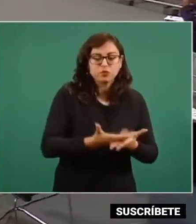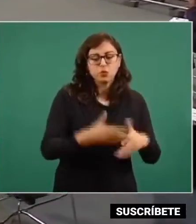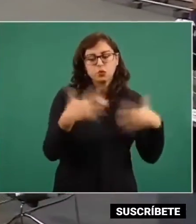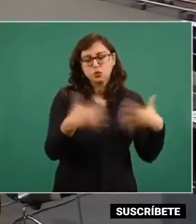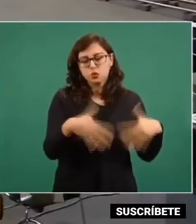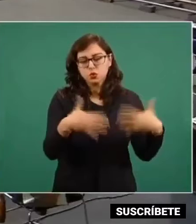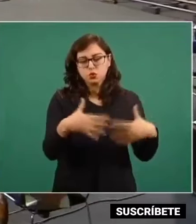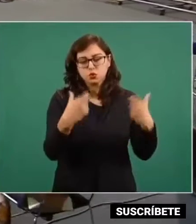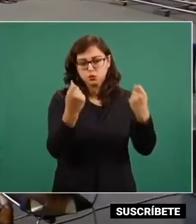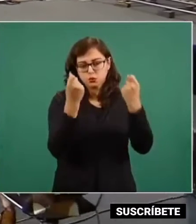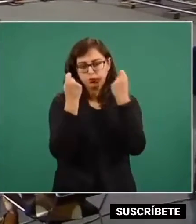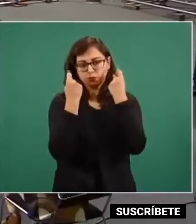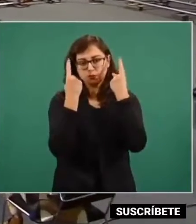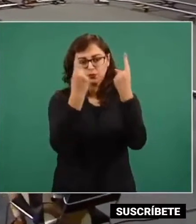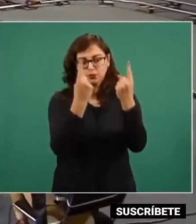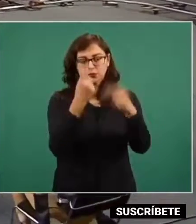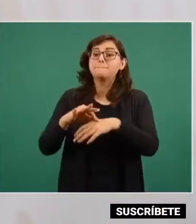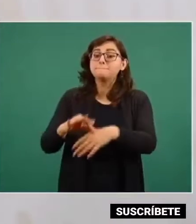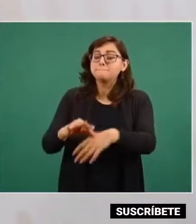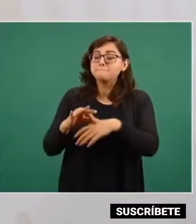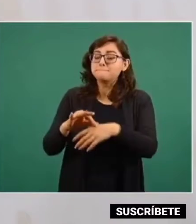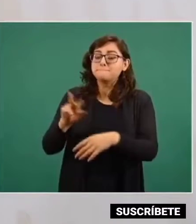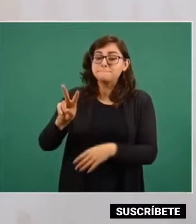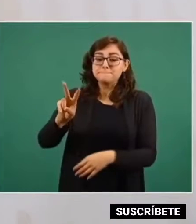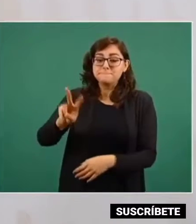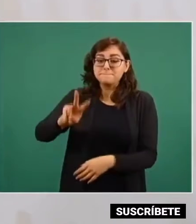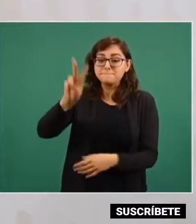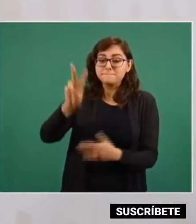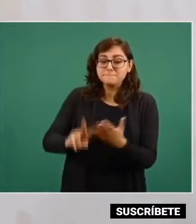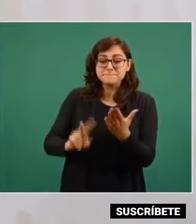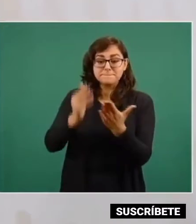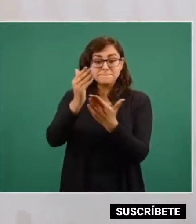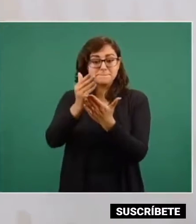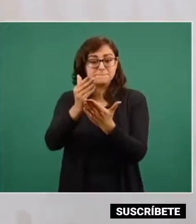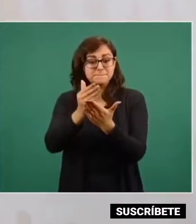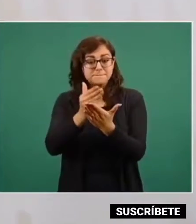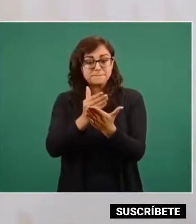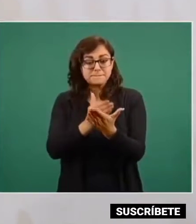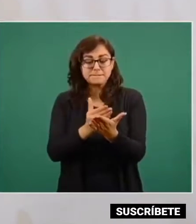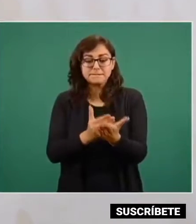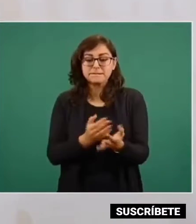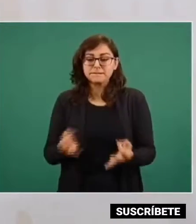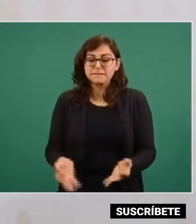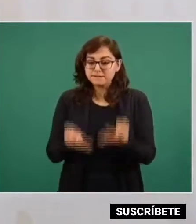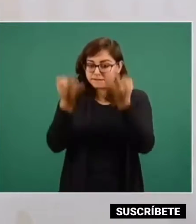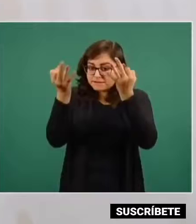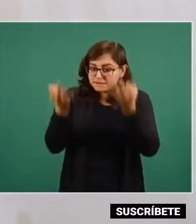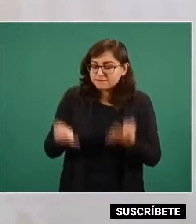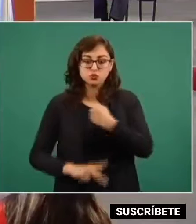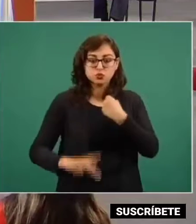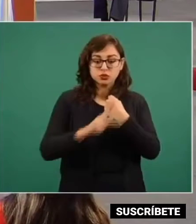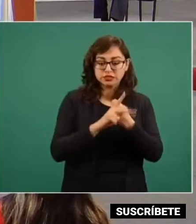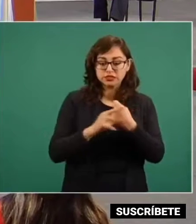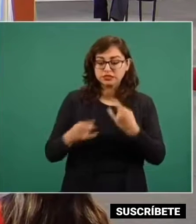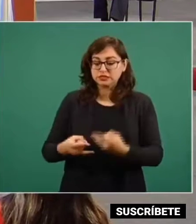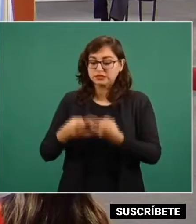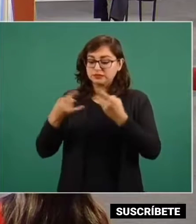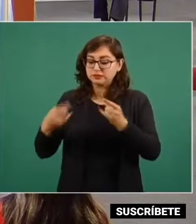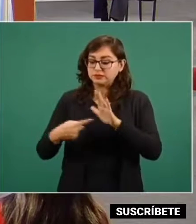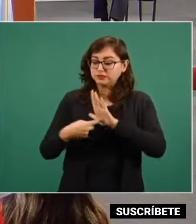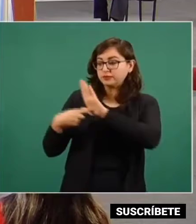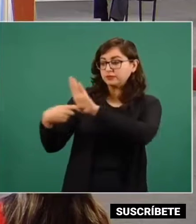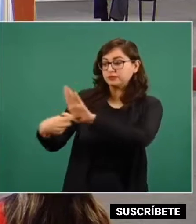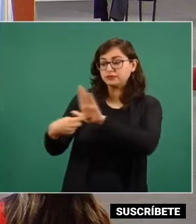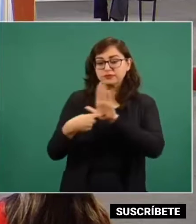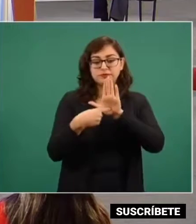2019. En la misma misiva expone las motivaciones por las cuales debería existir una disculpa pública de España